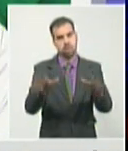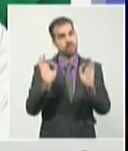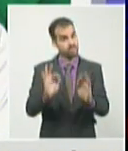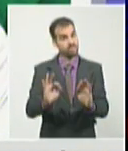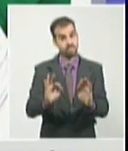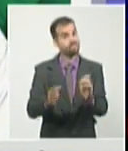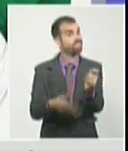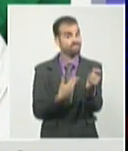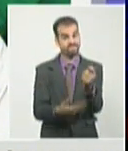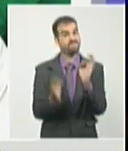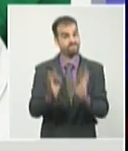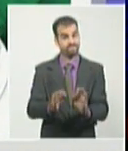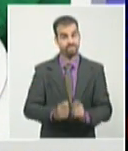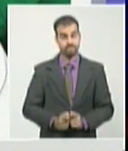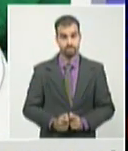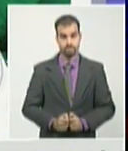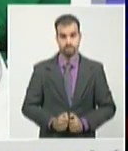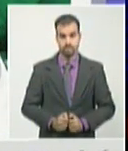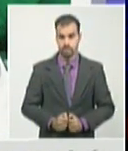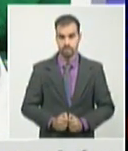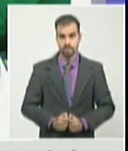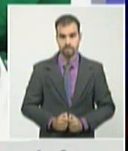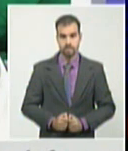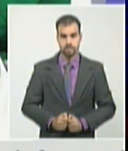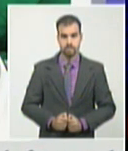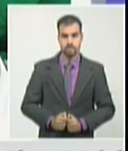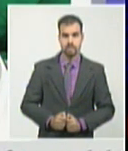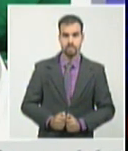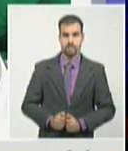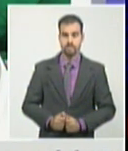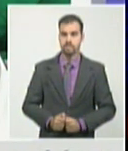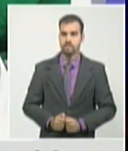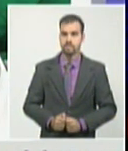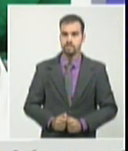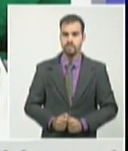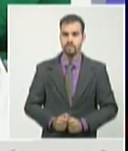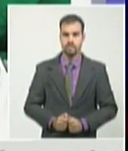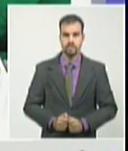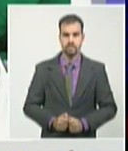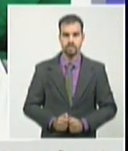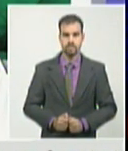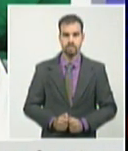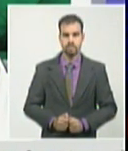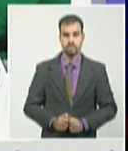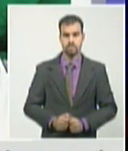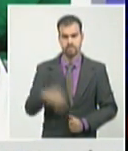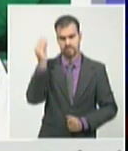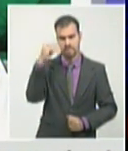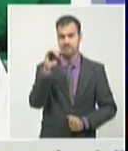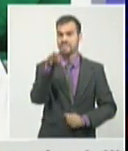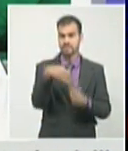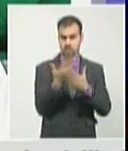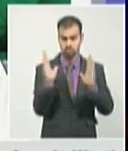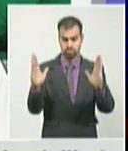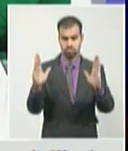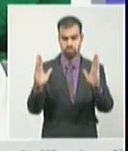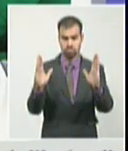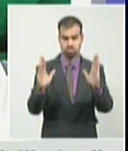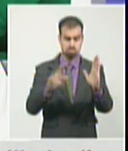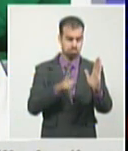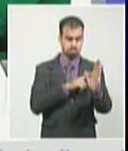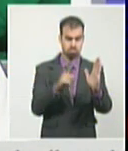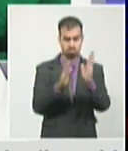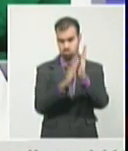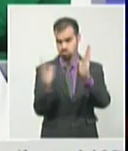este comportamiento de la incidencia por los últimos 15 días la tasa de incidencia